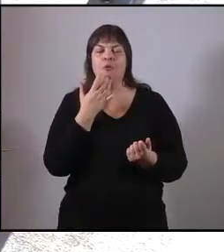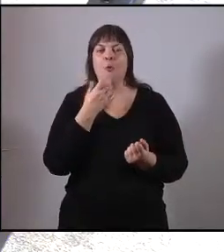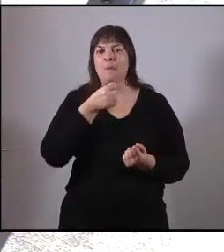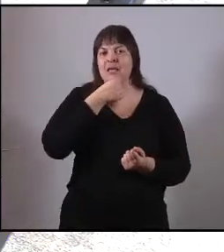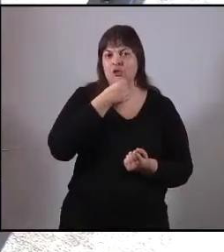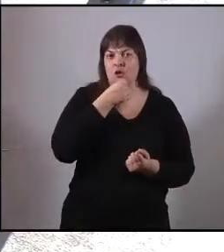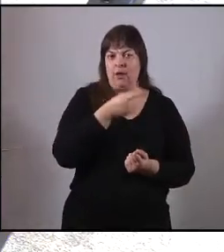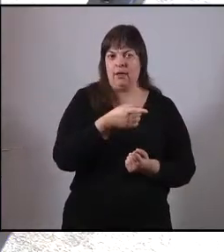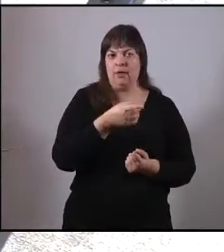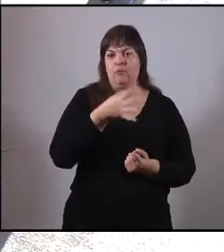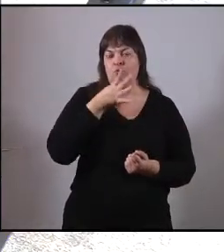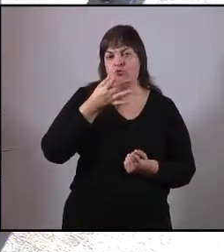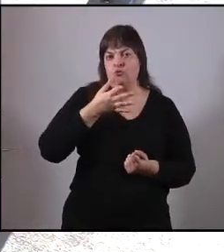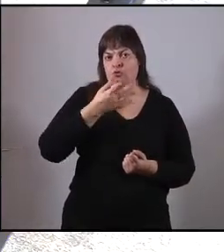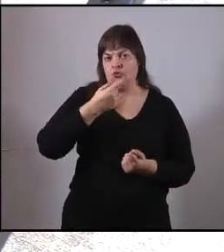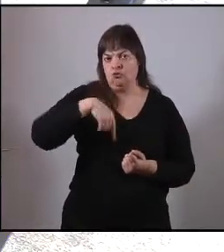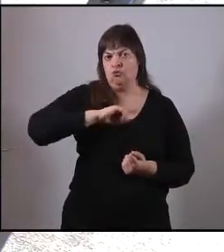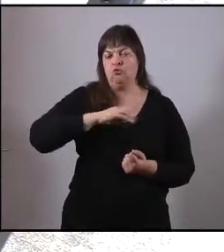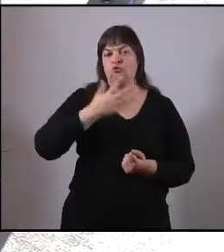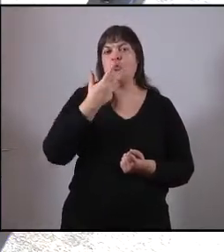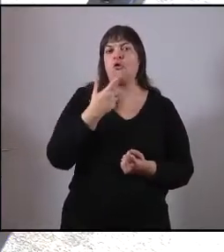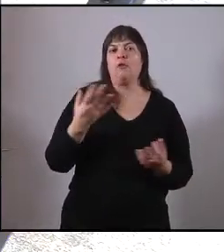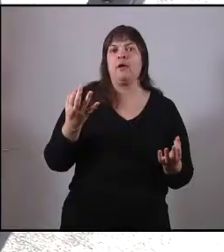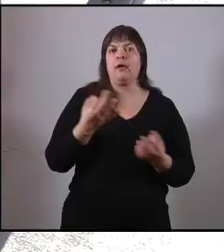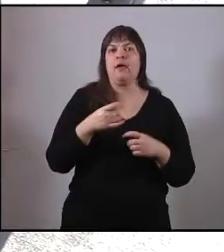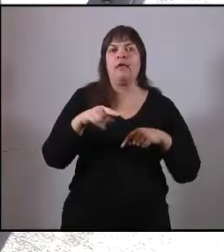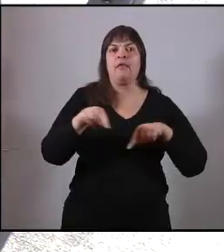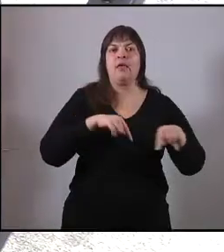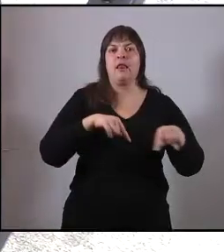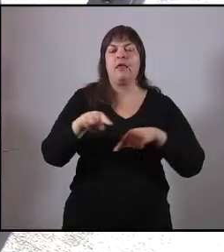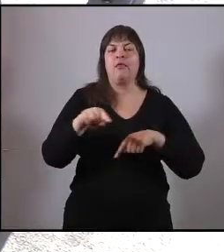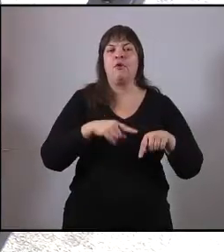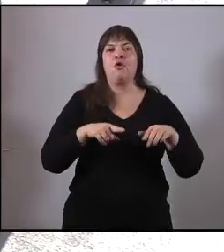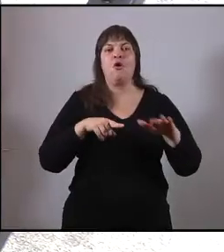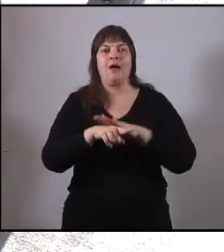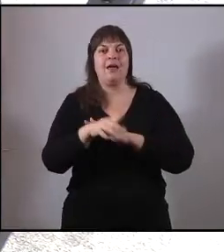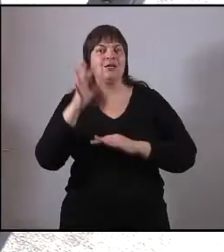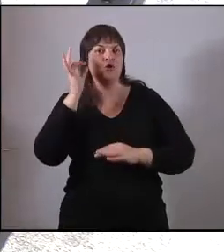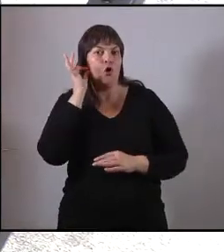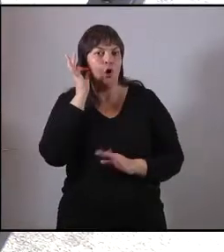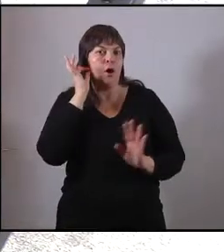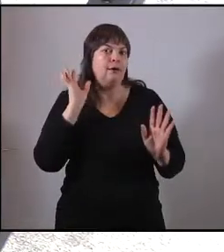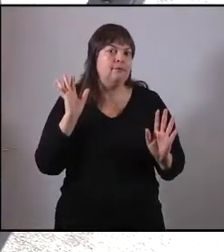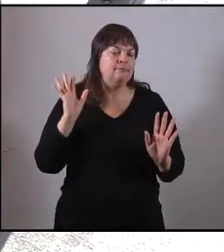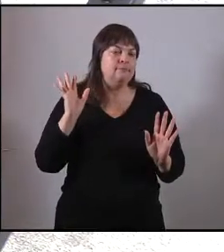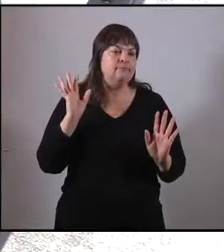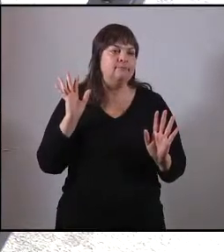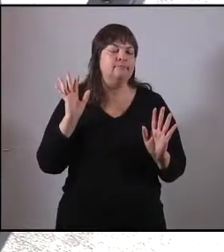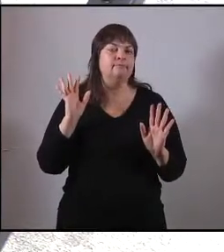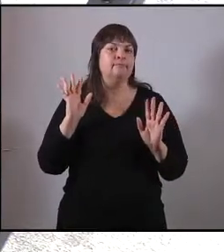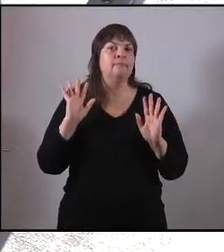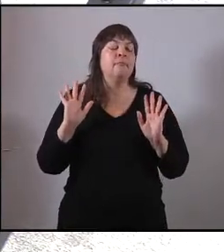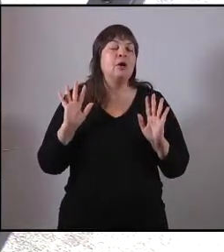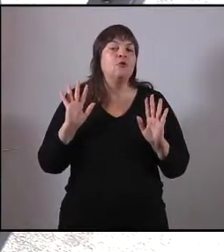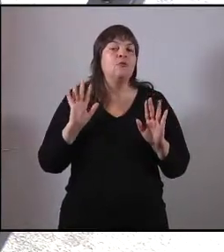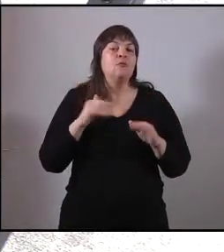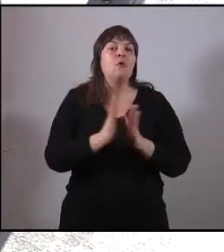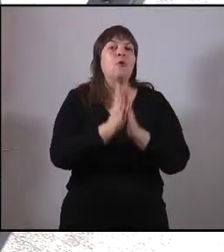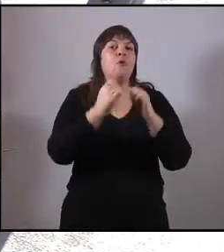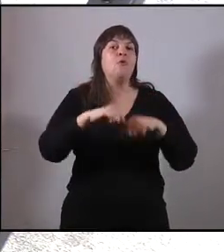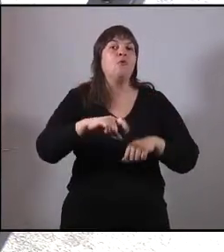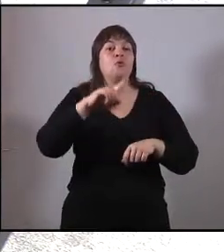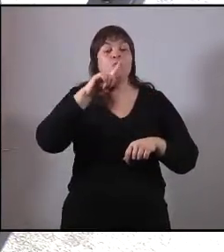en el cual ya conocemos que va a tener, la dirección va a ser una gestora, no sabemos cuándo se va a conformar, pero lógicamente no